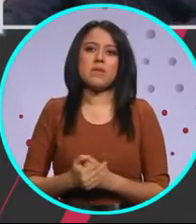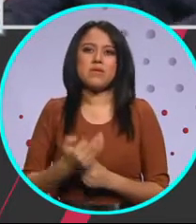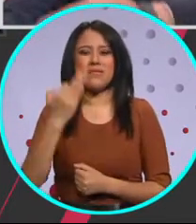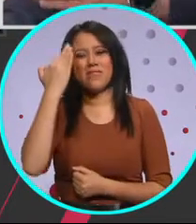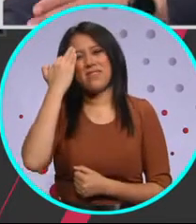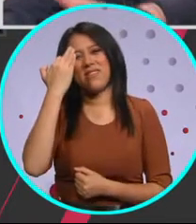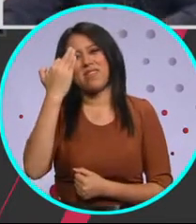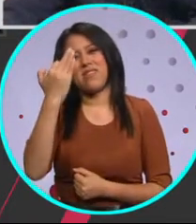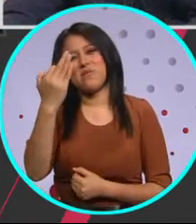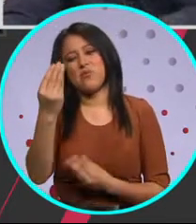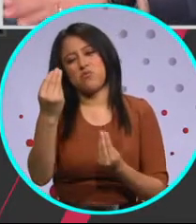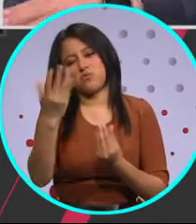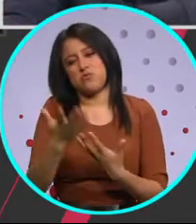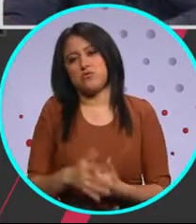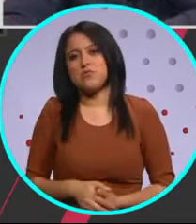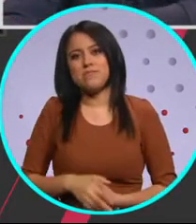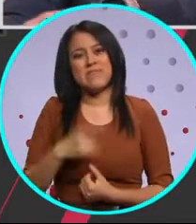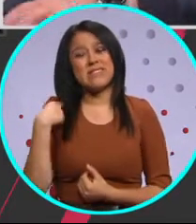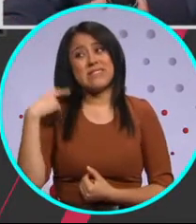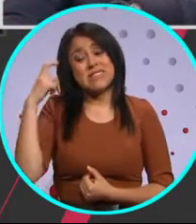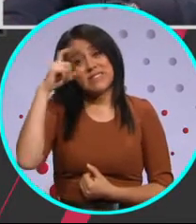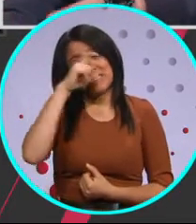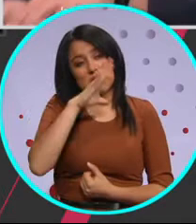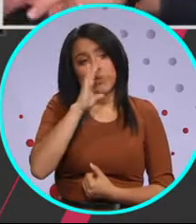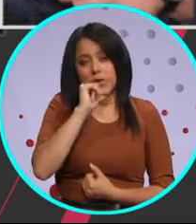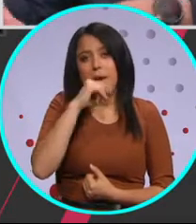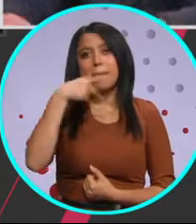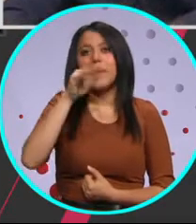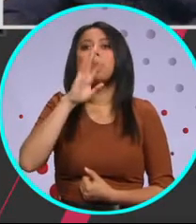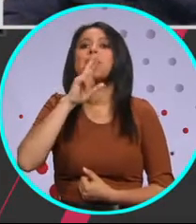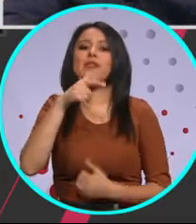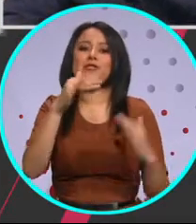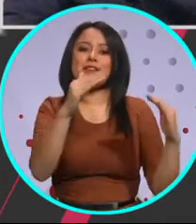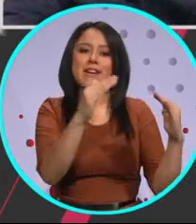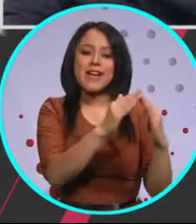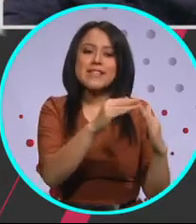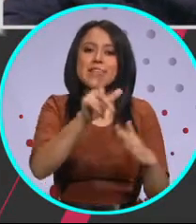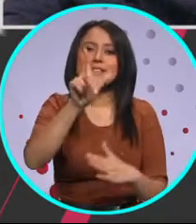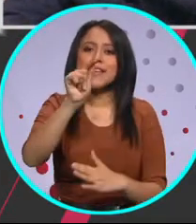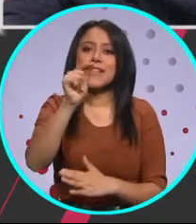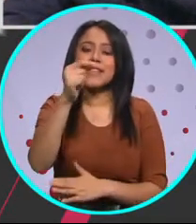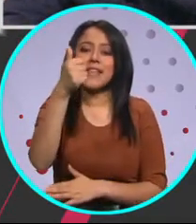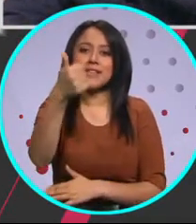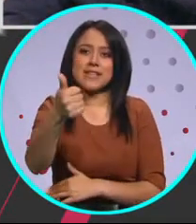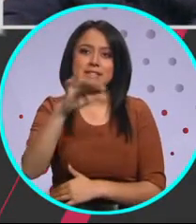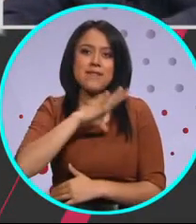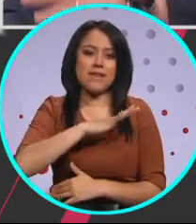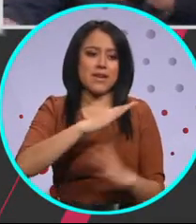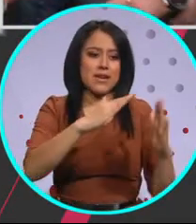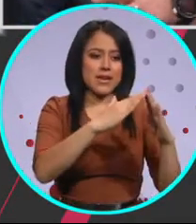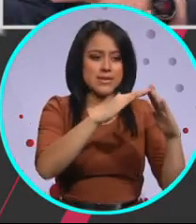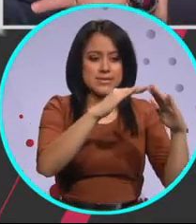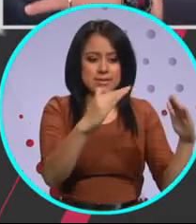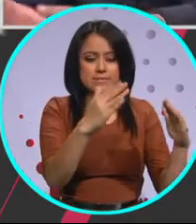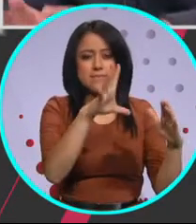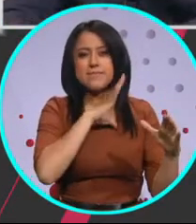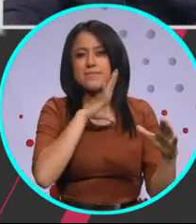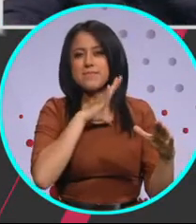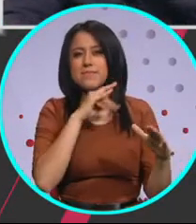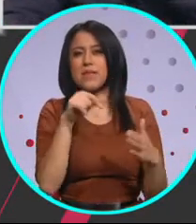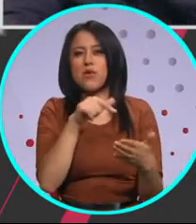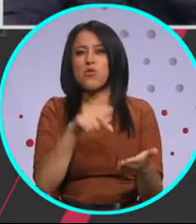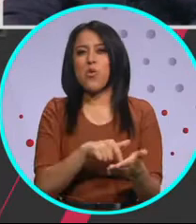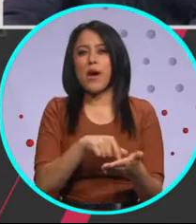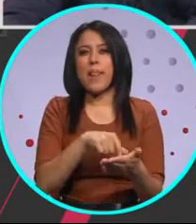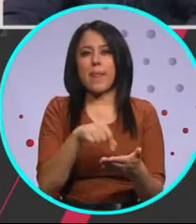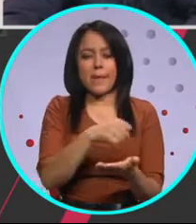muy y la supervisión hoy lo que tenemos es ya tenemos más de 76 estaciones de policías en distintos puntos de